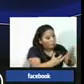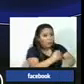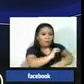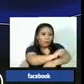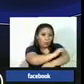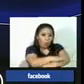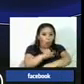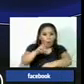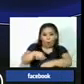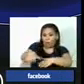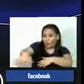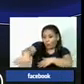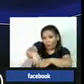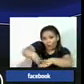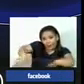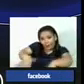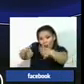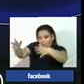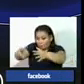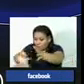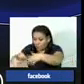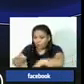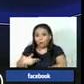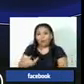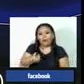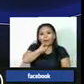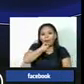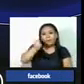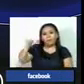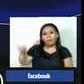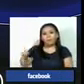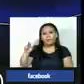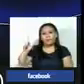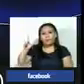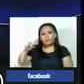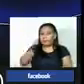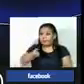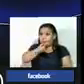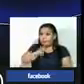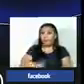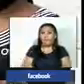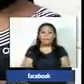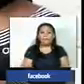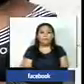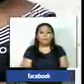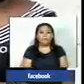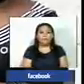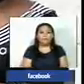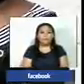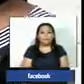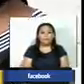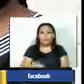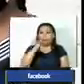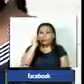fincas abandonadas. El periodista Julio Guevara nos cuenta más en la siguiente nota.